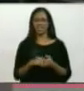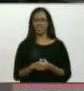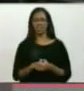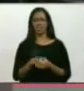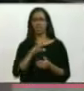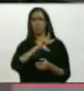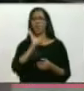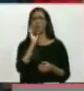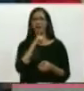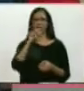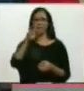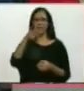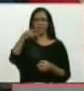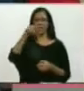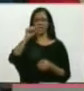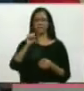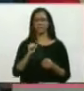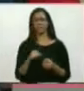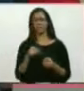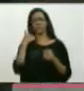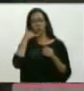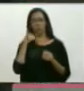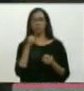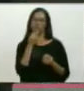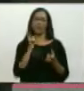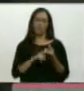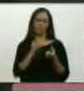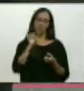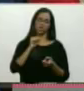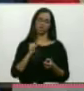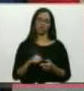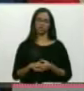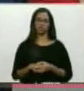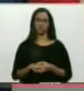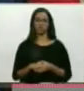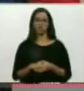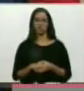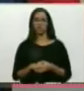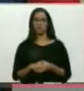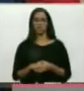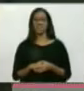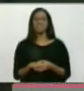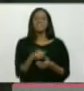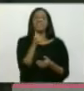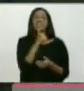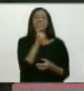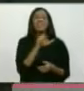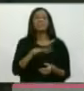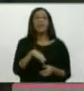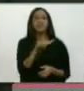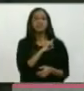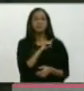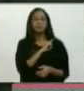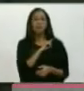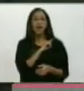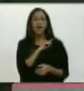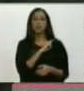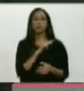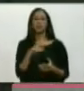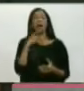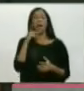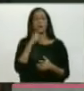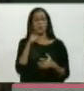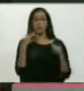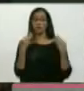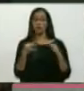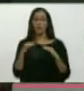su celular, chico. Bueno, la mujer sí. Ahora bien. Que haya perseguido con los tipos de escolta. ¿Quién está asustado? ¿Quién está asustado? La política